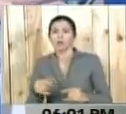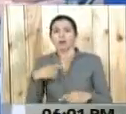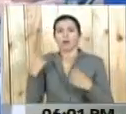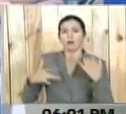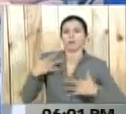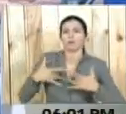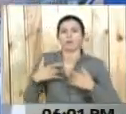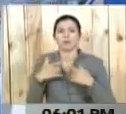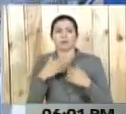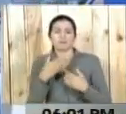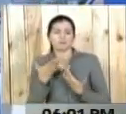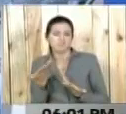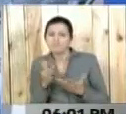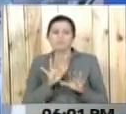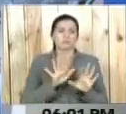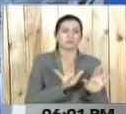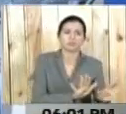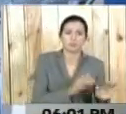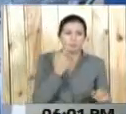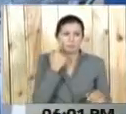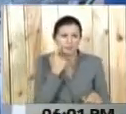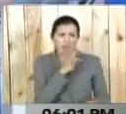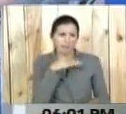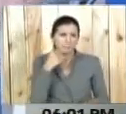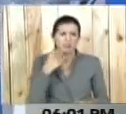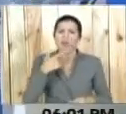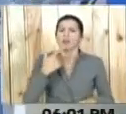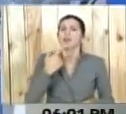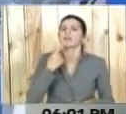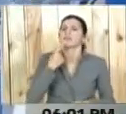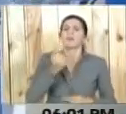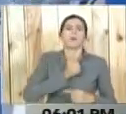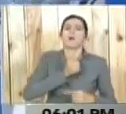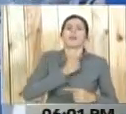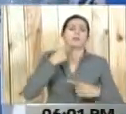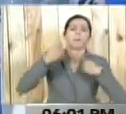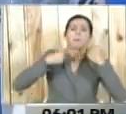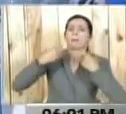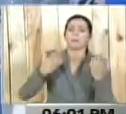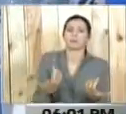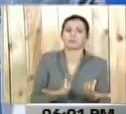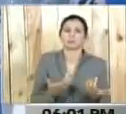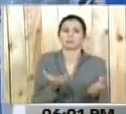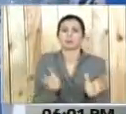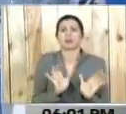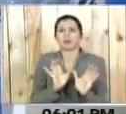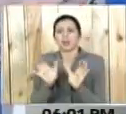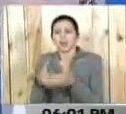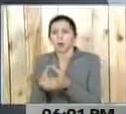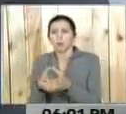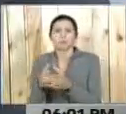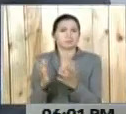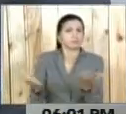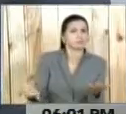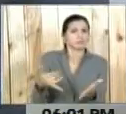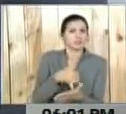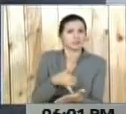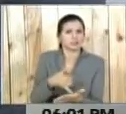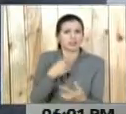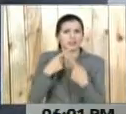la gana frente a Miraflores, ve a la iglesia también allí. ¿Qué tan frágil es este proceso? Yo creo que... ¿O qué tan fuerte?